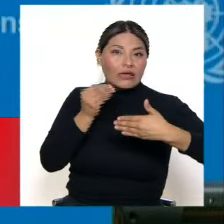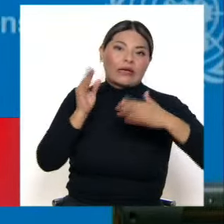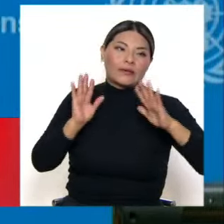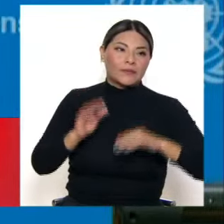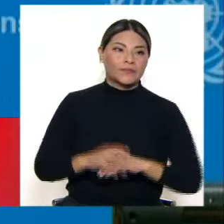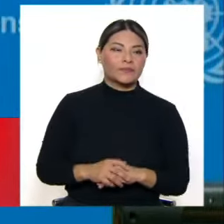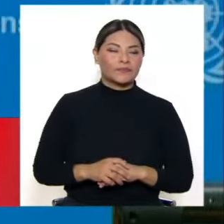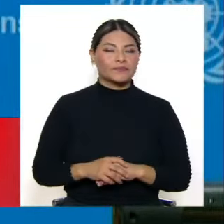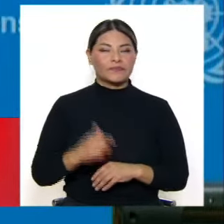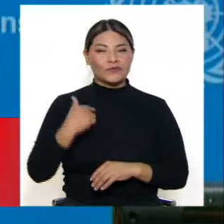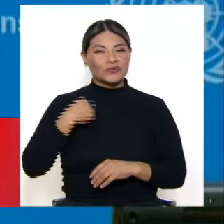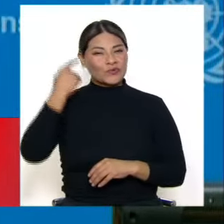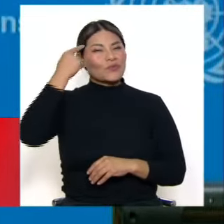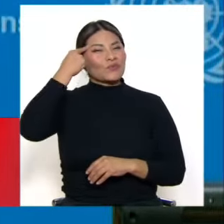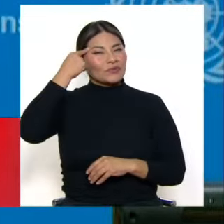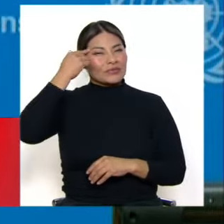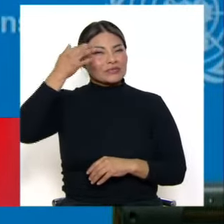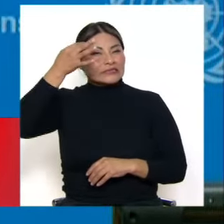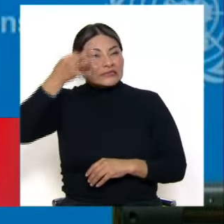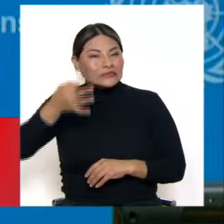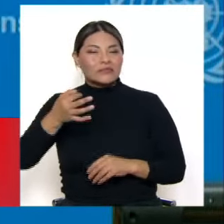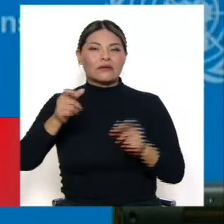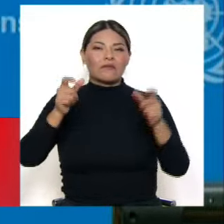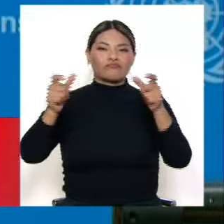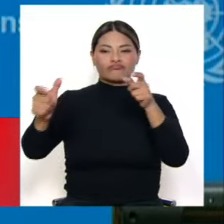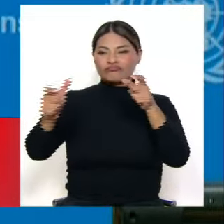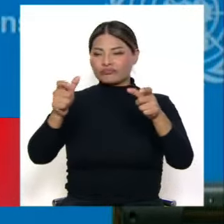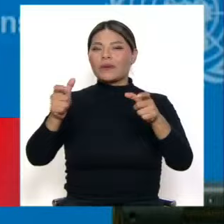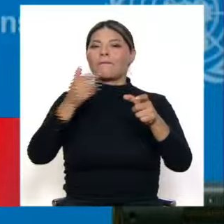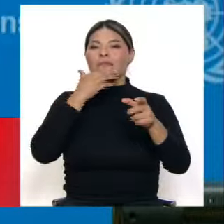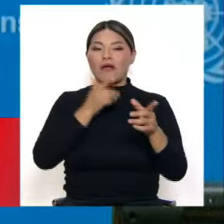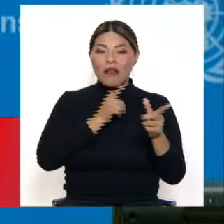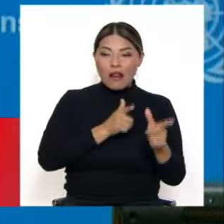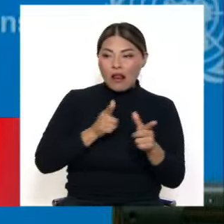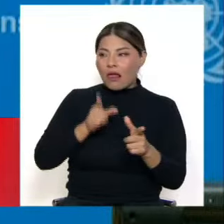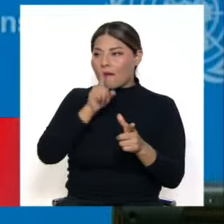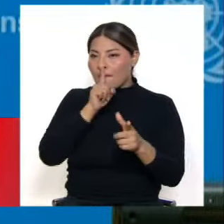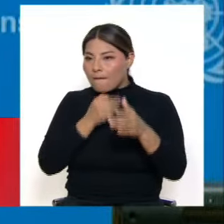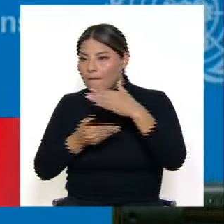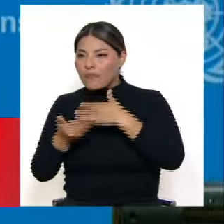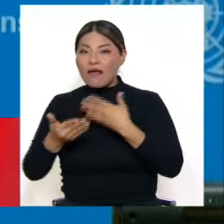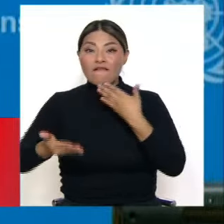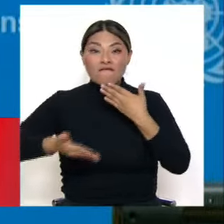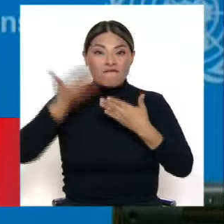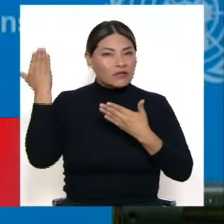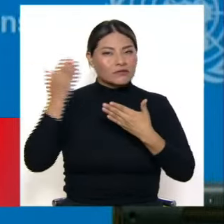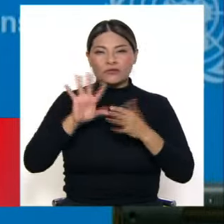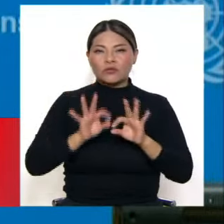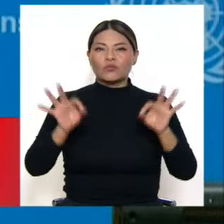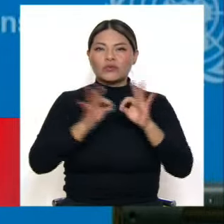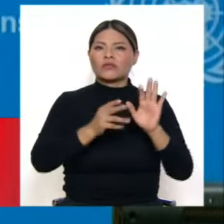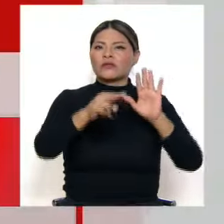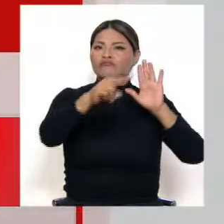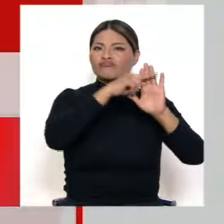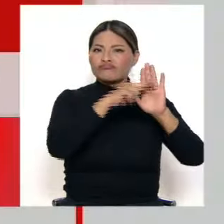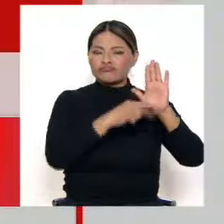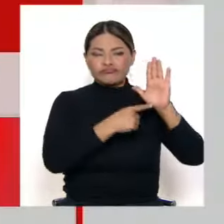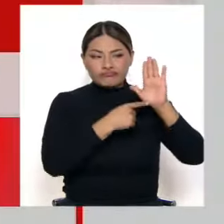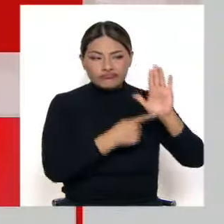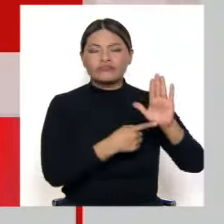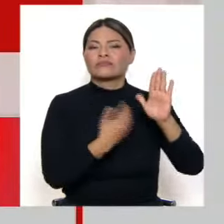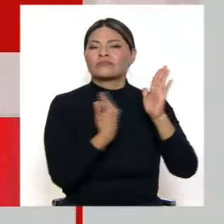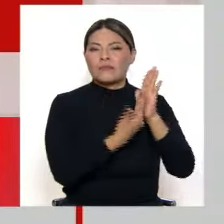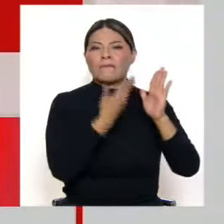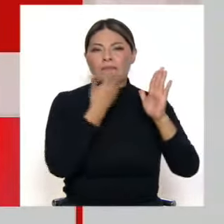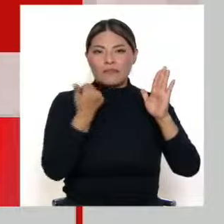bienes civiles no convertirlos en armas esa Debería ser una norma que los gobiernos deberían poder aplicar en todo el mundo al